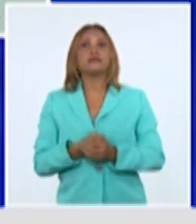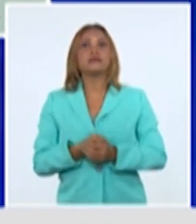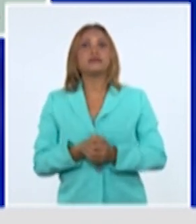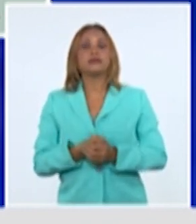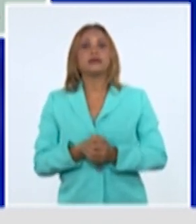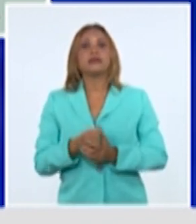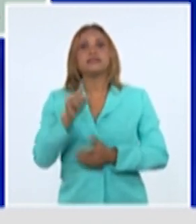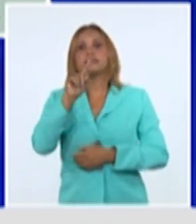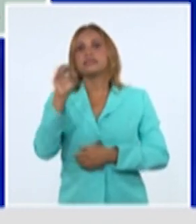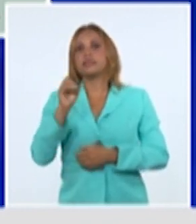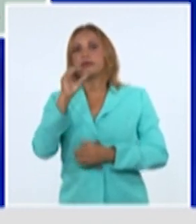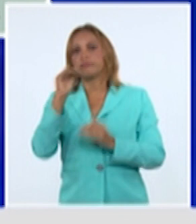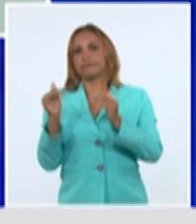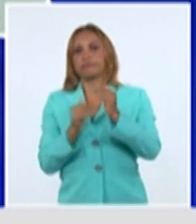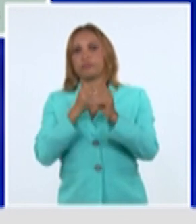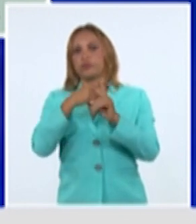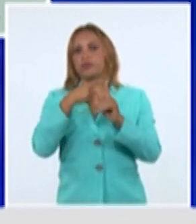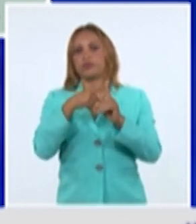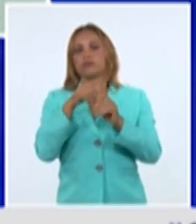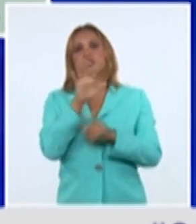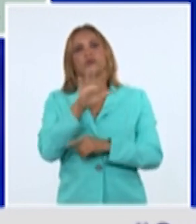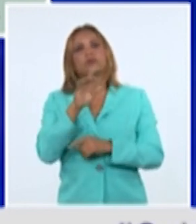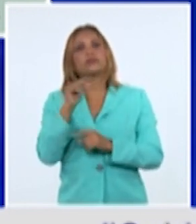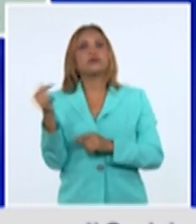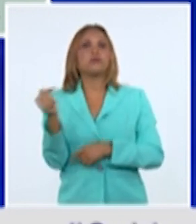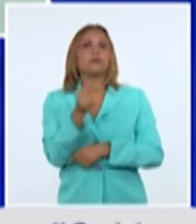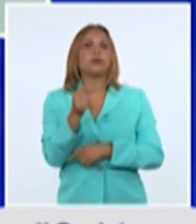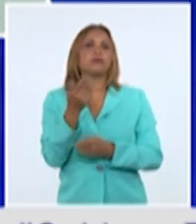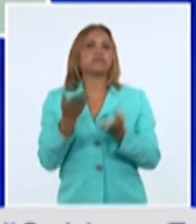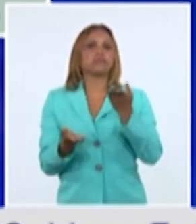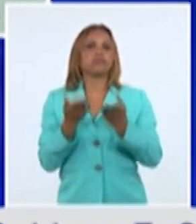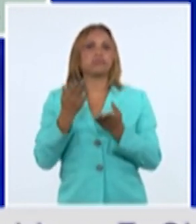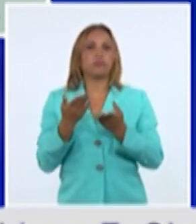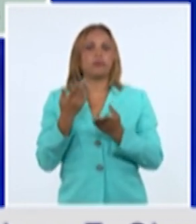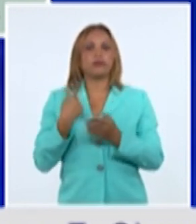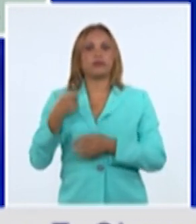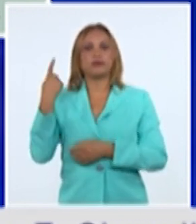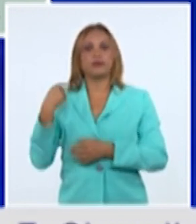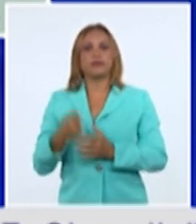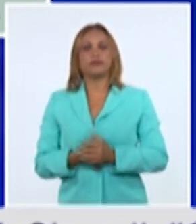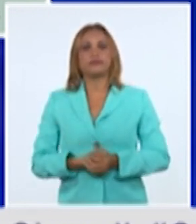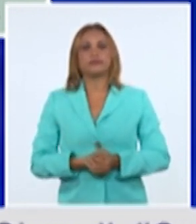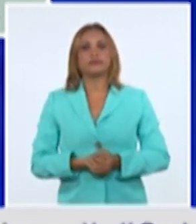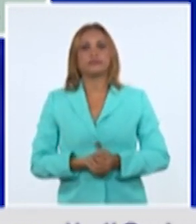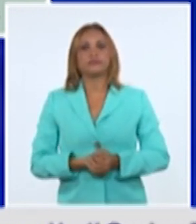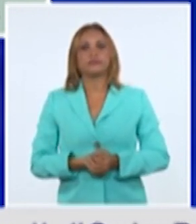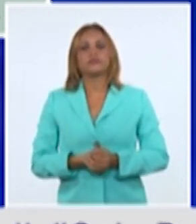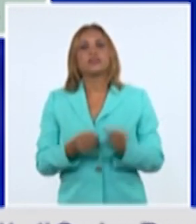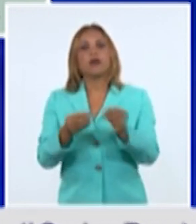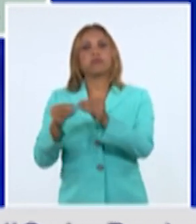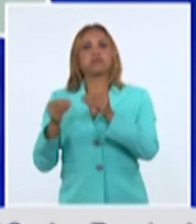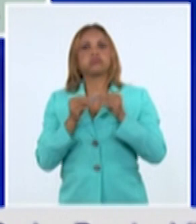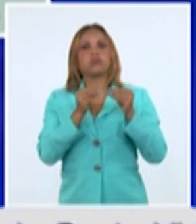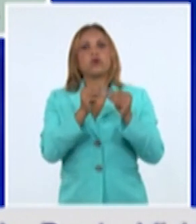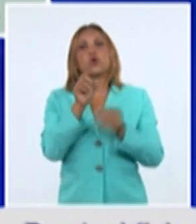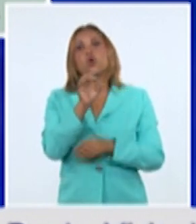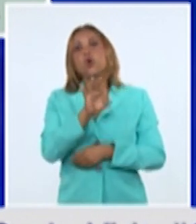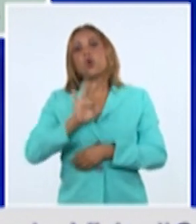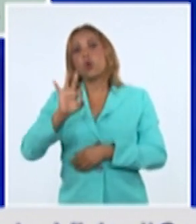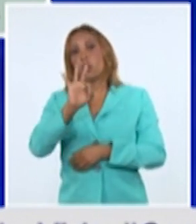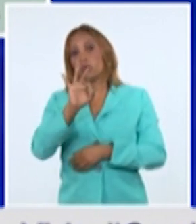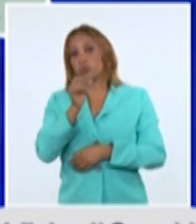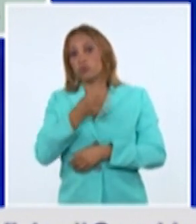positivos, 55 casos menos en relación con la jornada precedente y con una transmisión hoy en 8 de sus